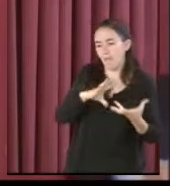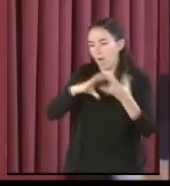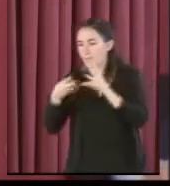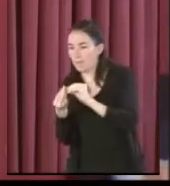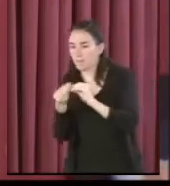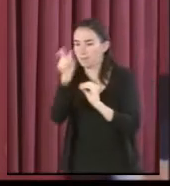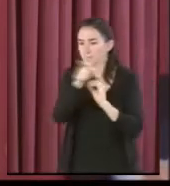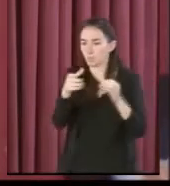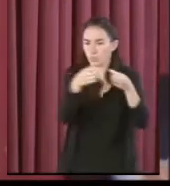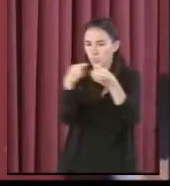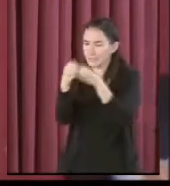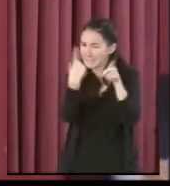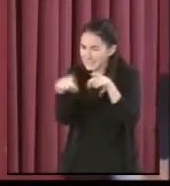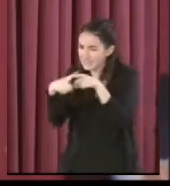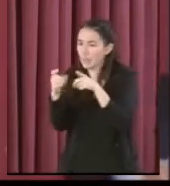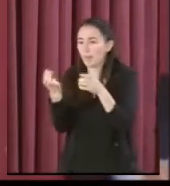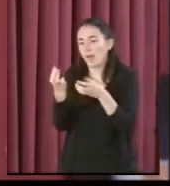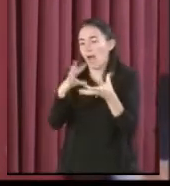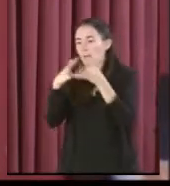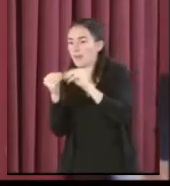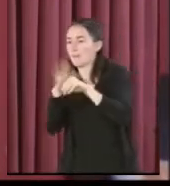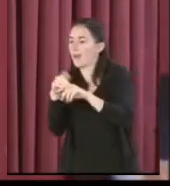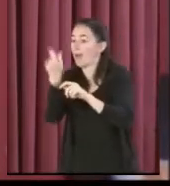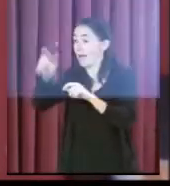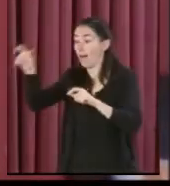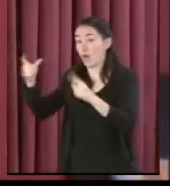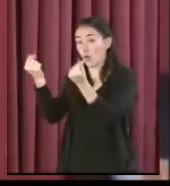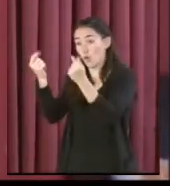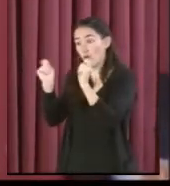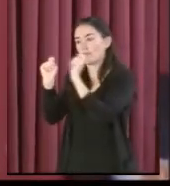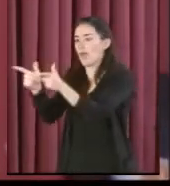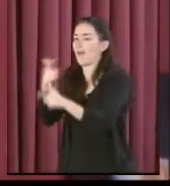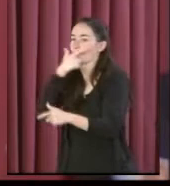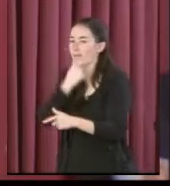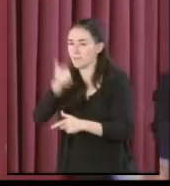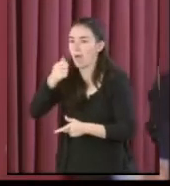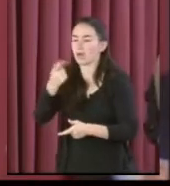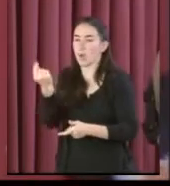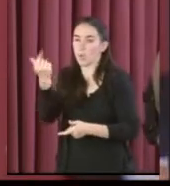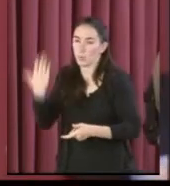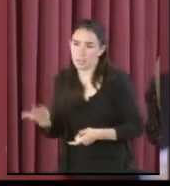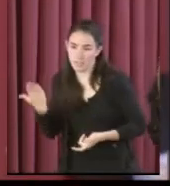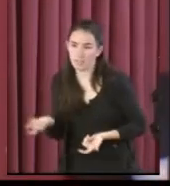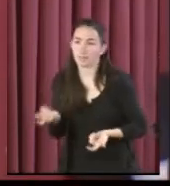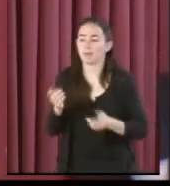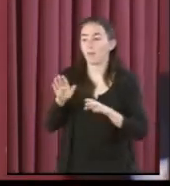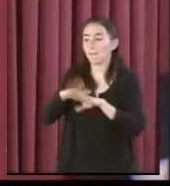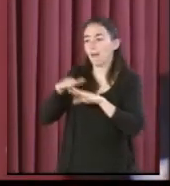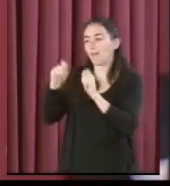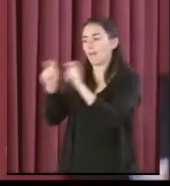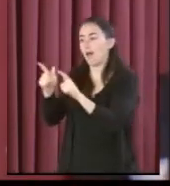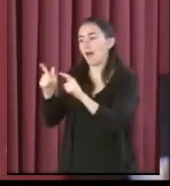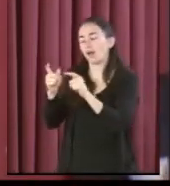útil y eficaz para la sociedad, siendo capaz de unir voluntades para garantizar estabilidad política y social en